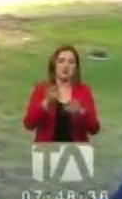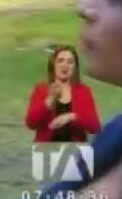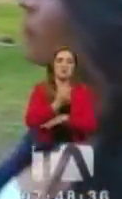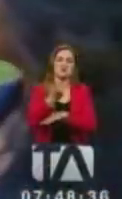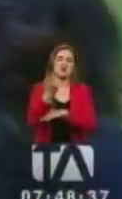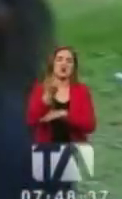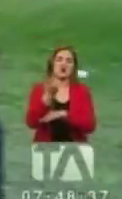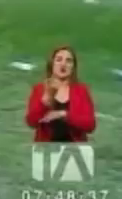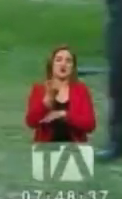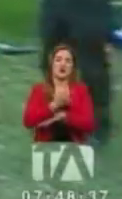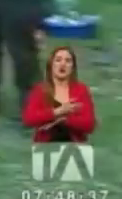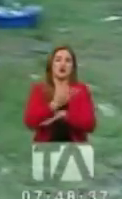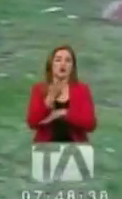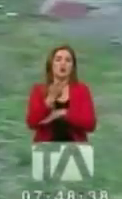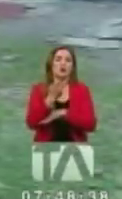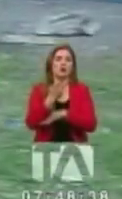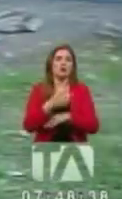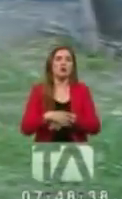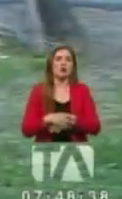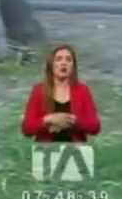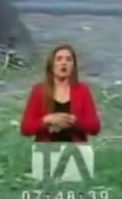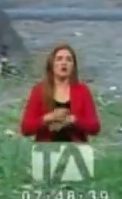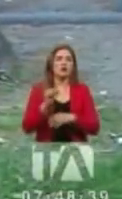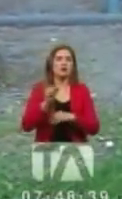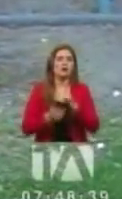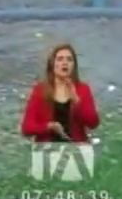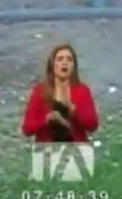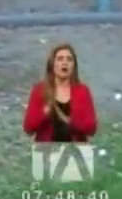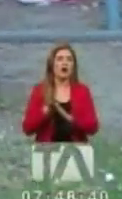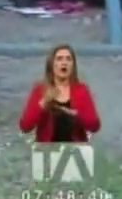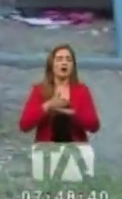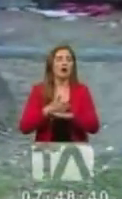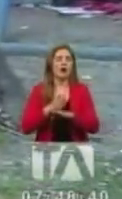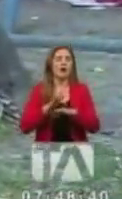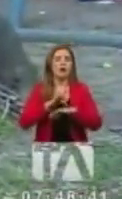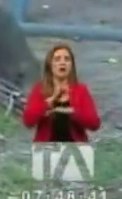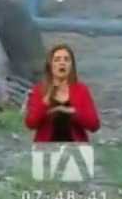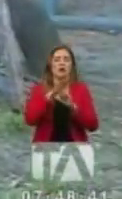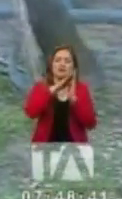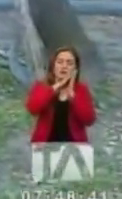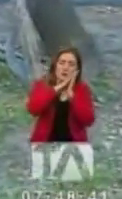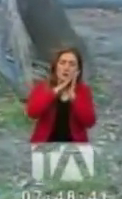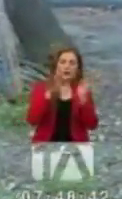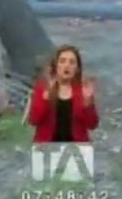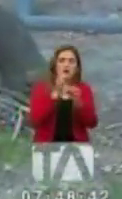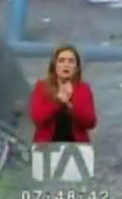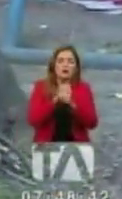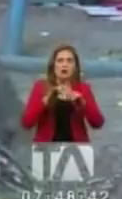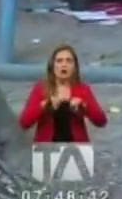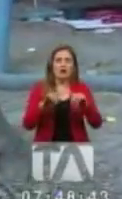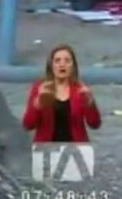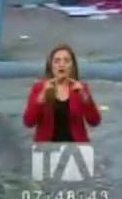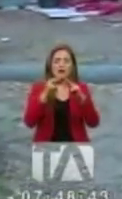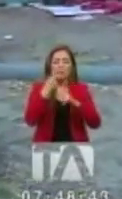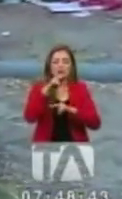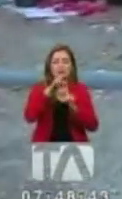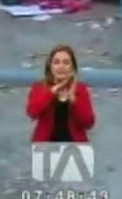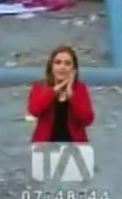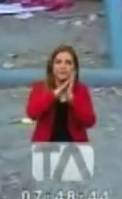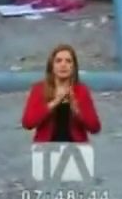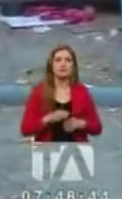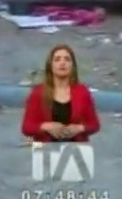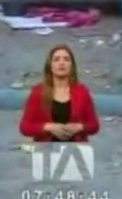uno un día o ese ratito se retiran y vuelven otra vez en horas de la madrugada en la noche a ubicarse como se puede ver la